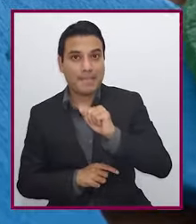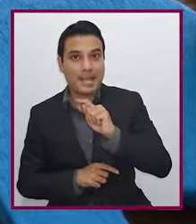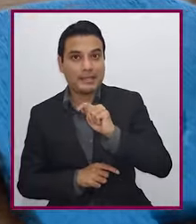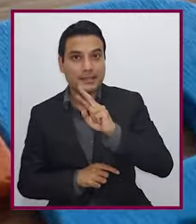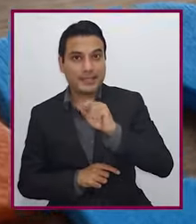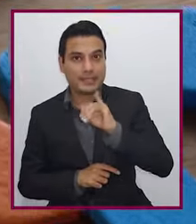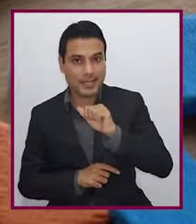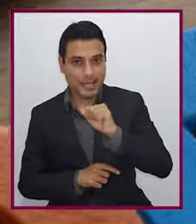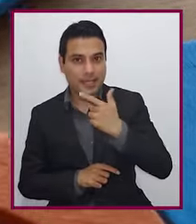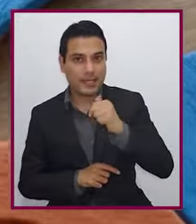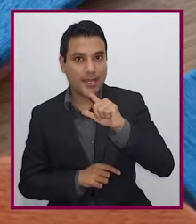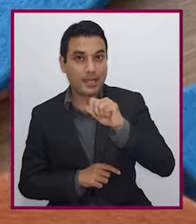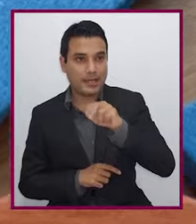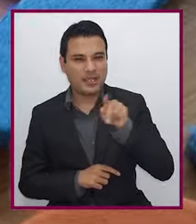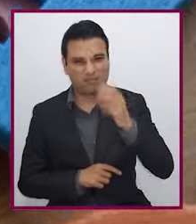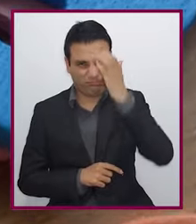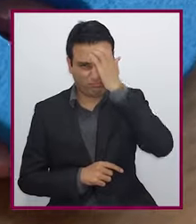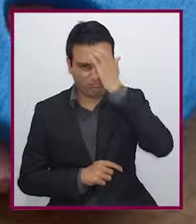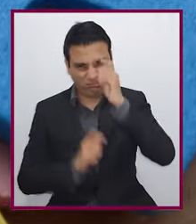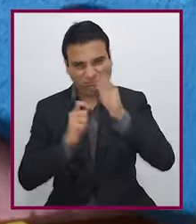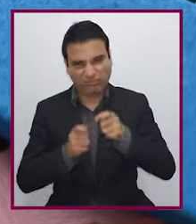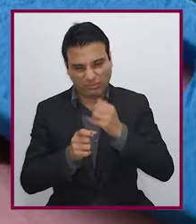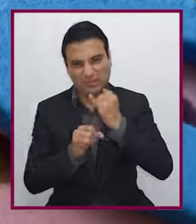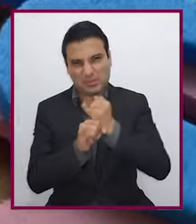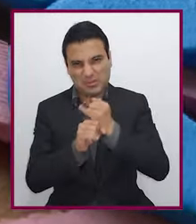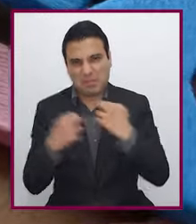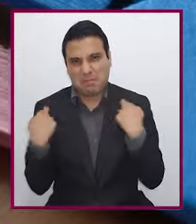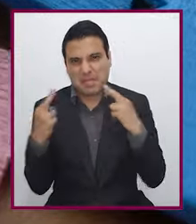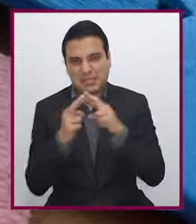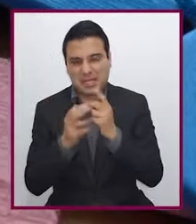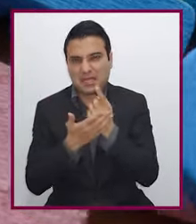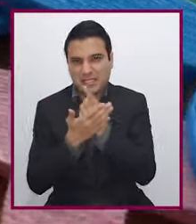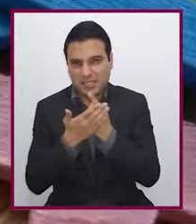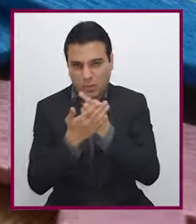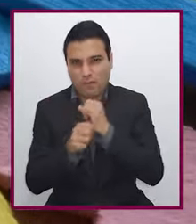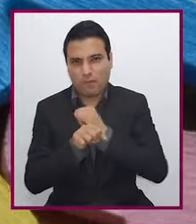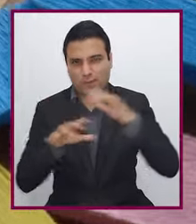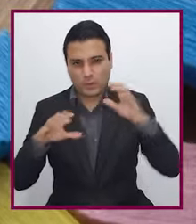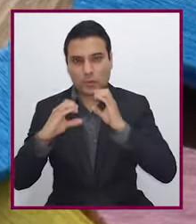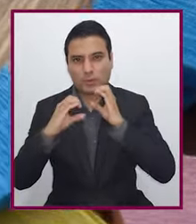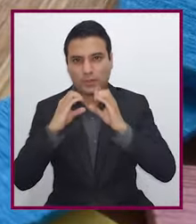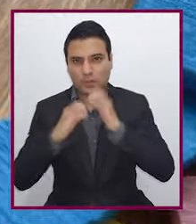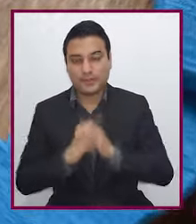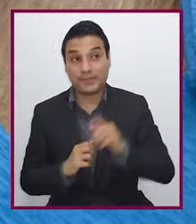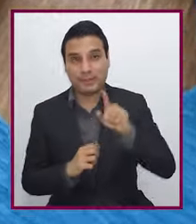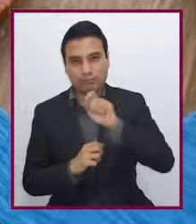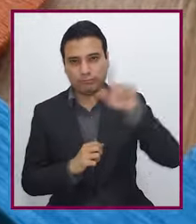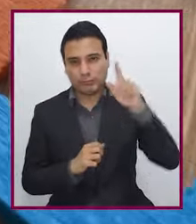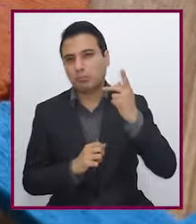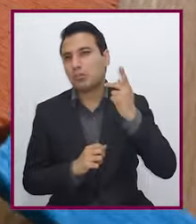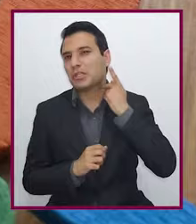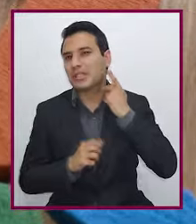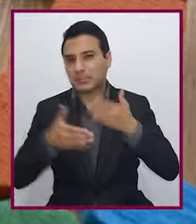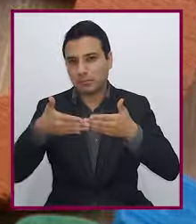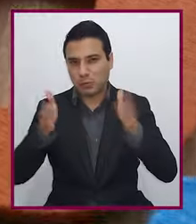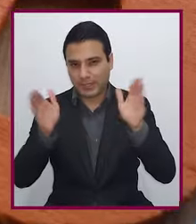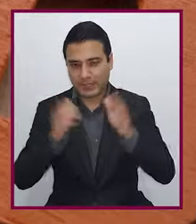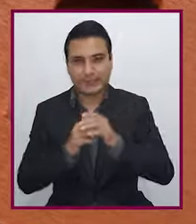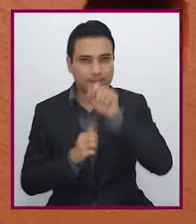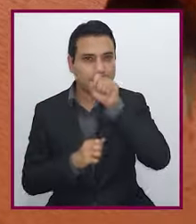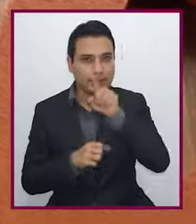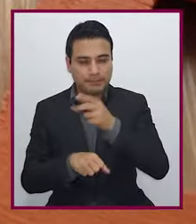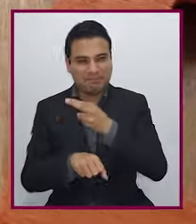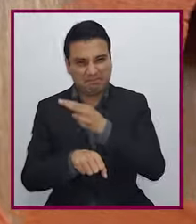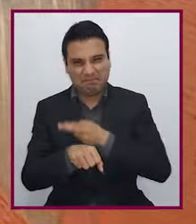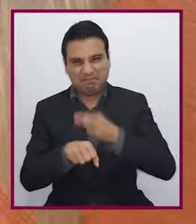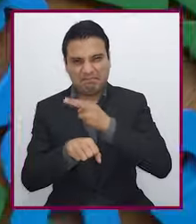Patricia Galán, estratega digital, maestra en diseño, información y comunicación, especialista en políticas públicas